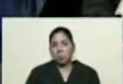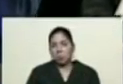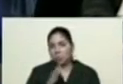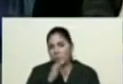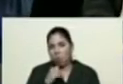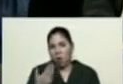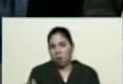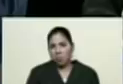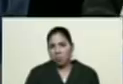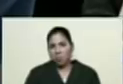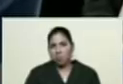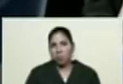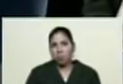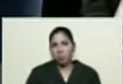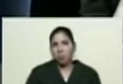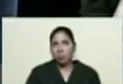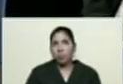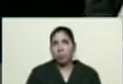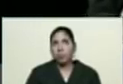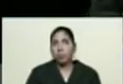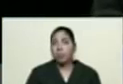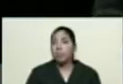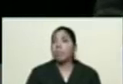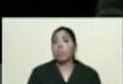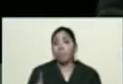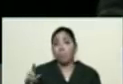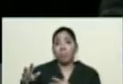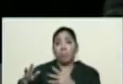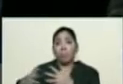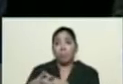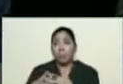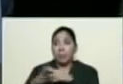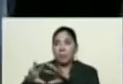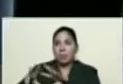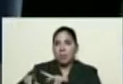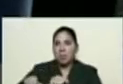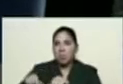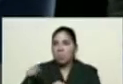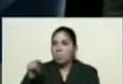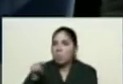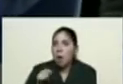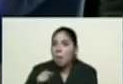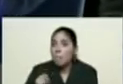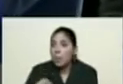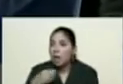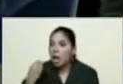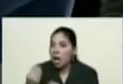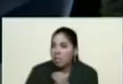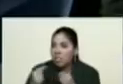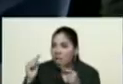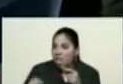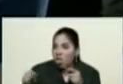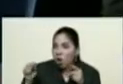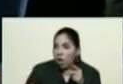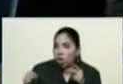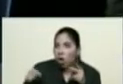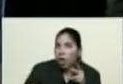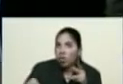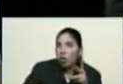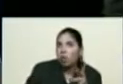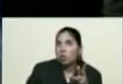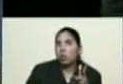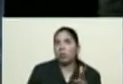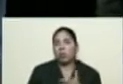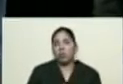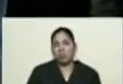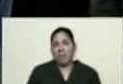la facultad. Es el imperialismo que les dice qué hacer. Y ayer, en la cumbre del